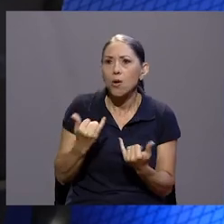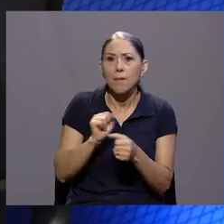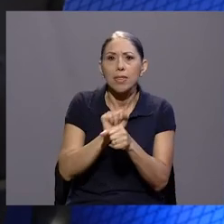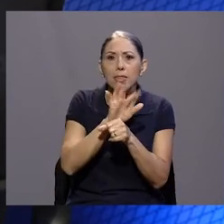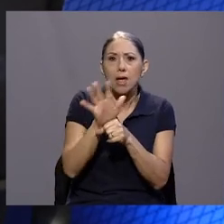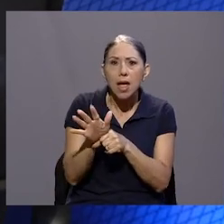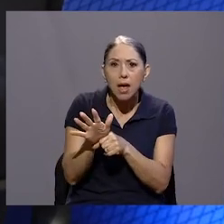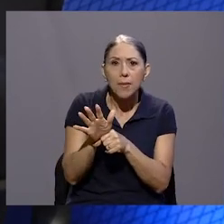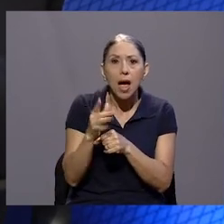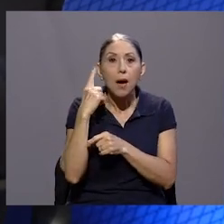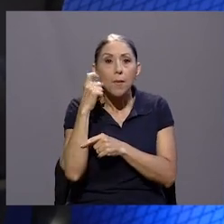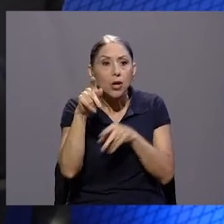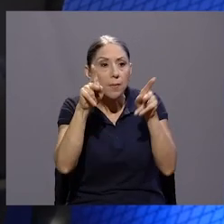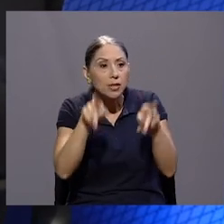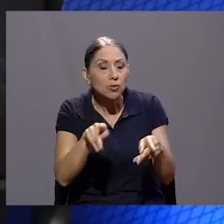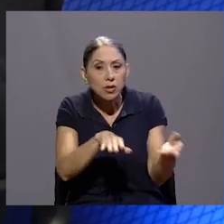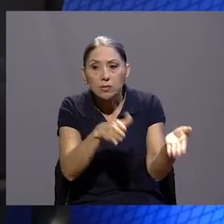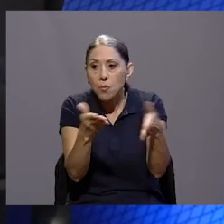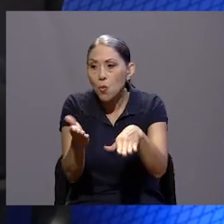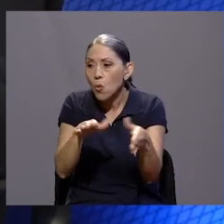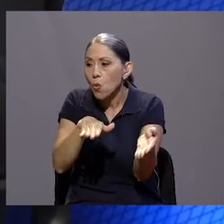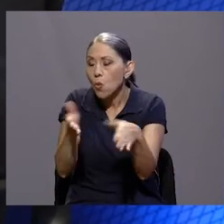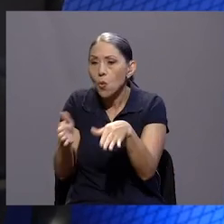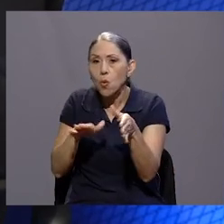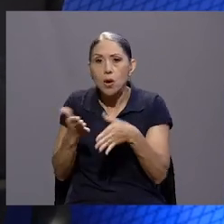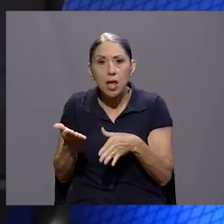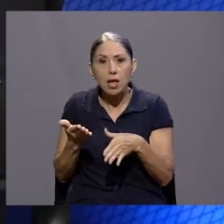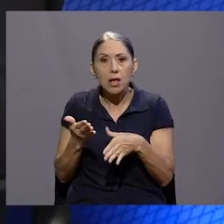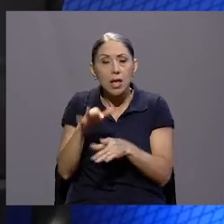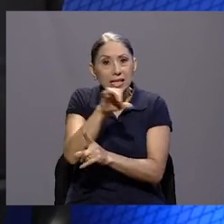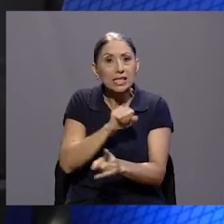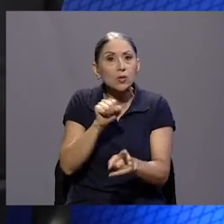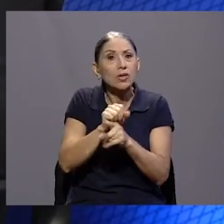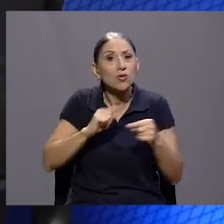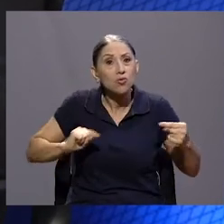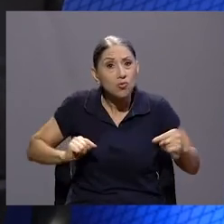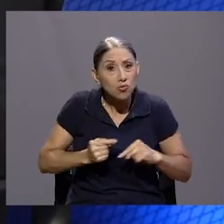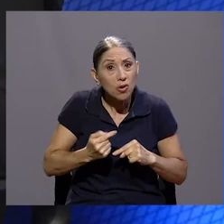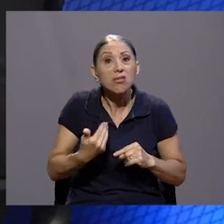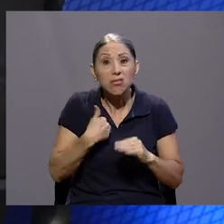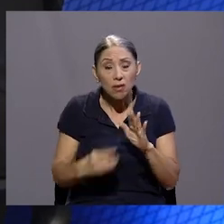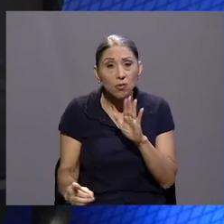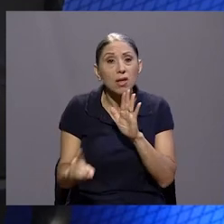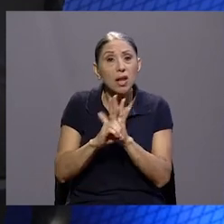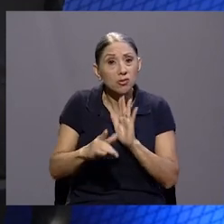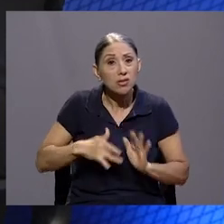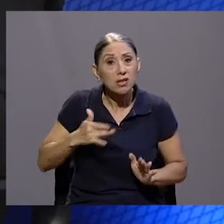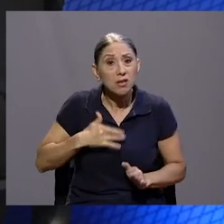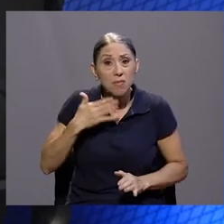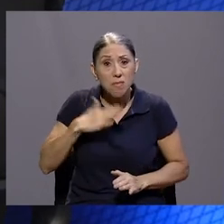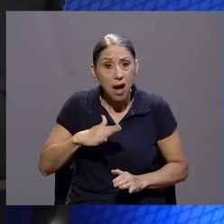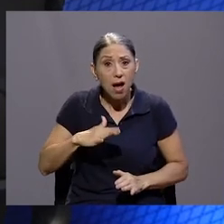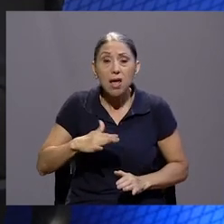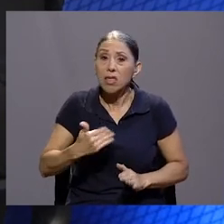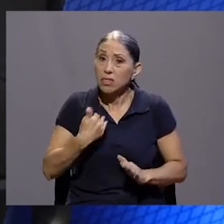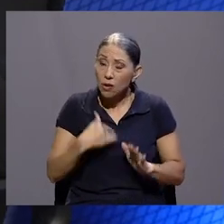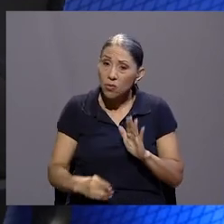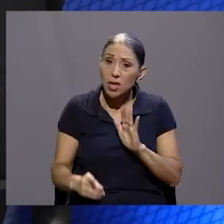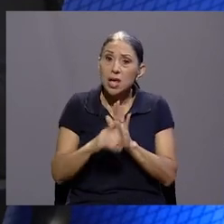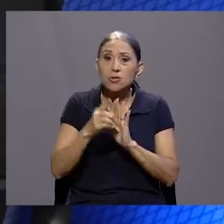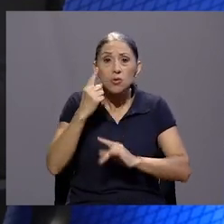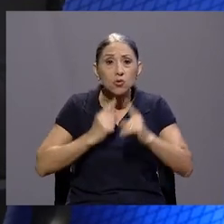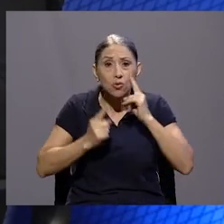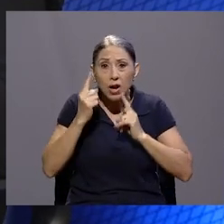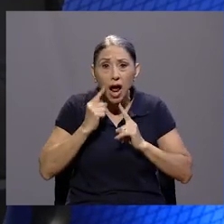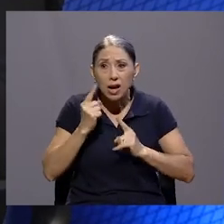muriendo alrededor mío es porque hay una situación muy dolorosa tengo el derecho de sentirme de esta manera tengo el derecho de llorar de angustiarme pero también